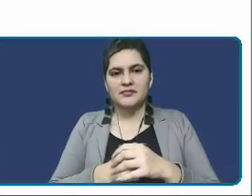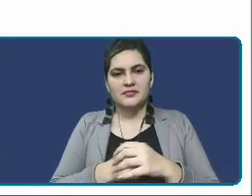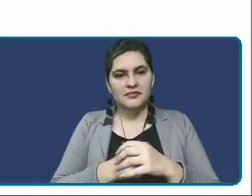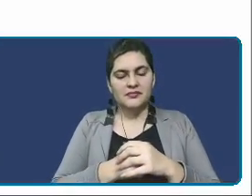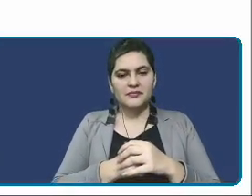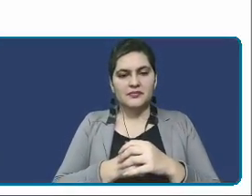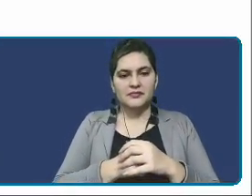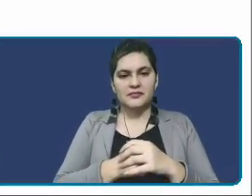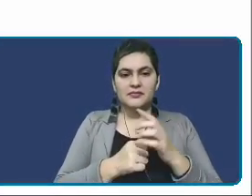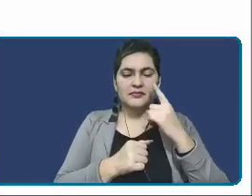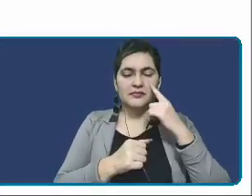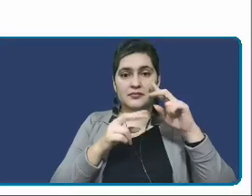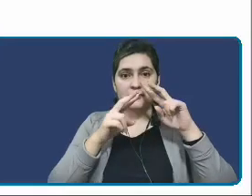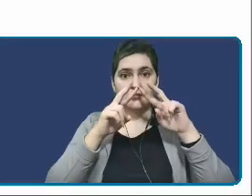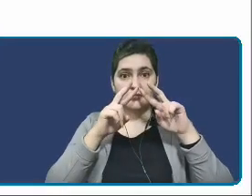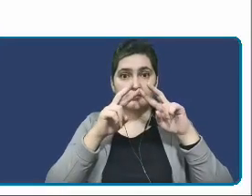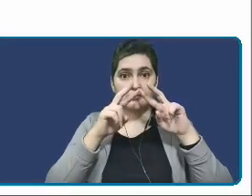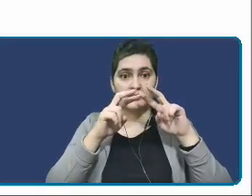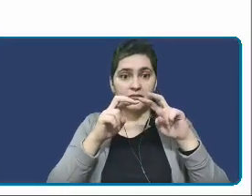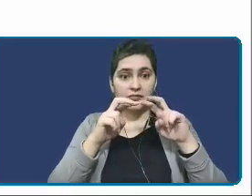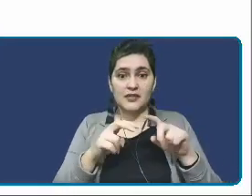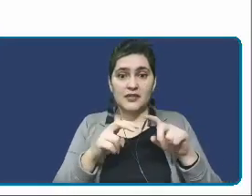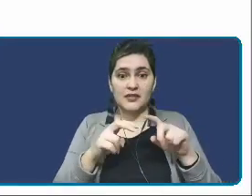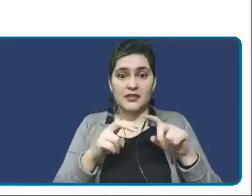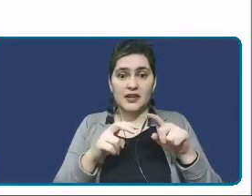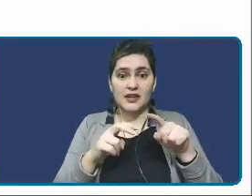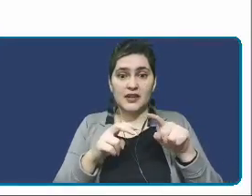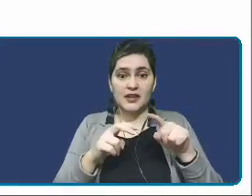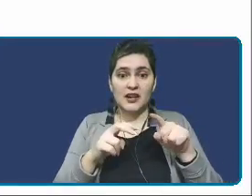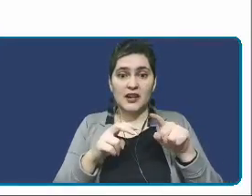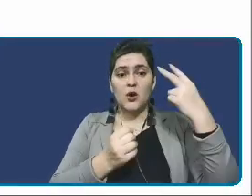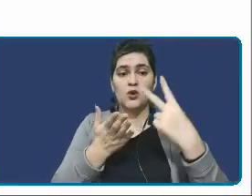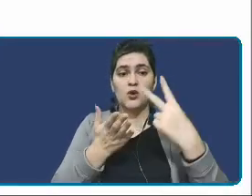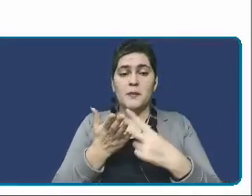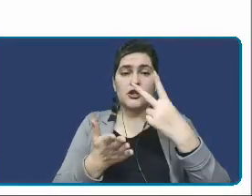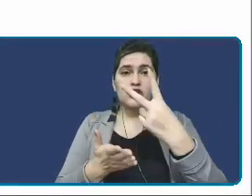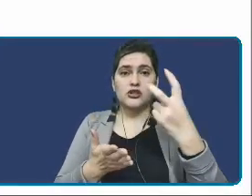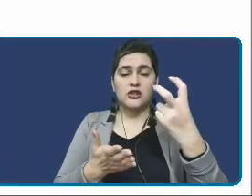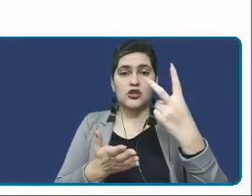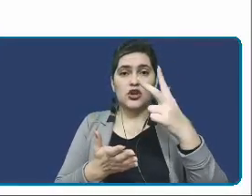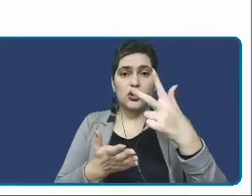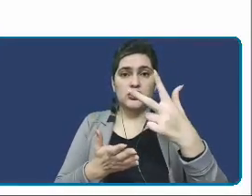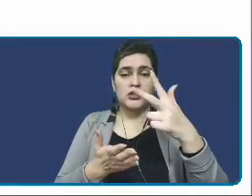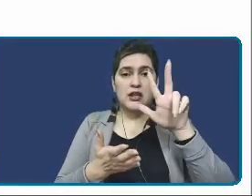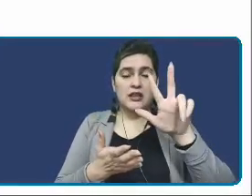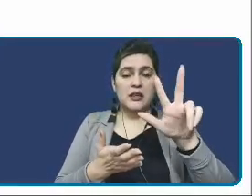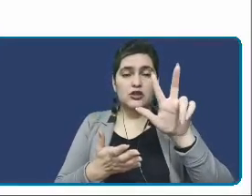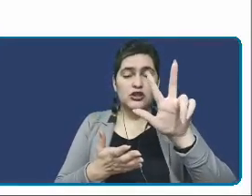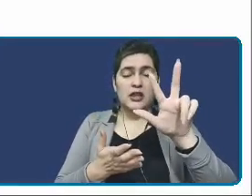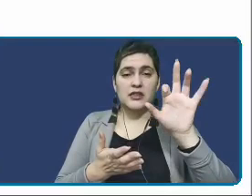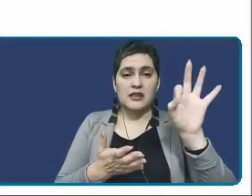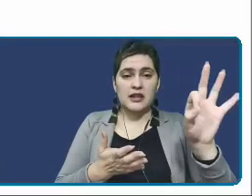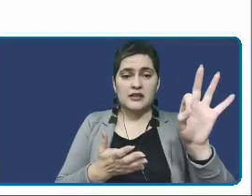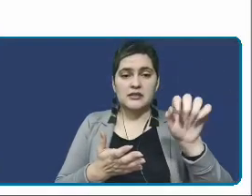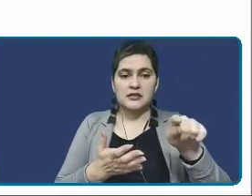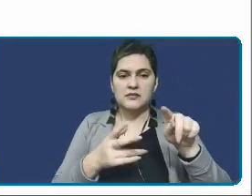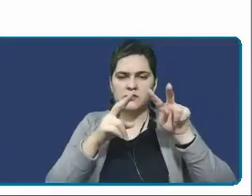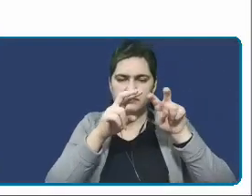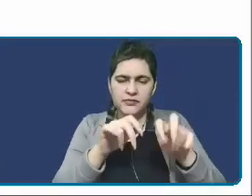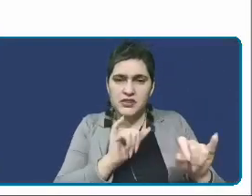analizaron, esto fue el año pasado, analizaron 2.283 publicaciones de la literatura, científicas, bien avaladas, de grupos